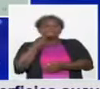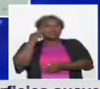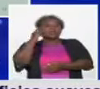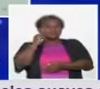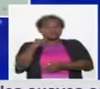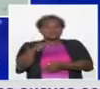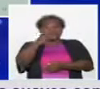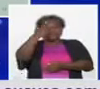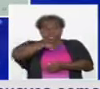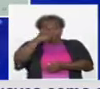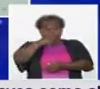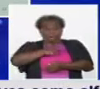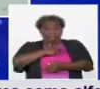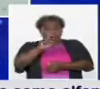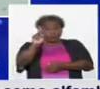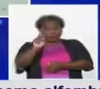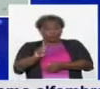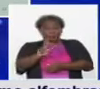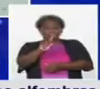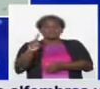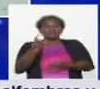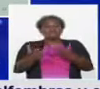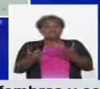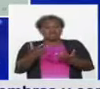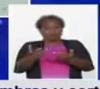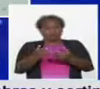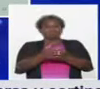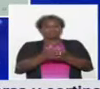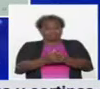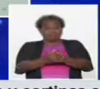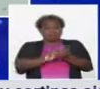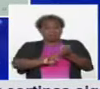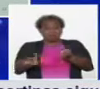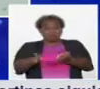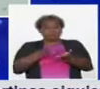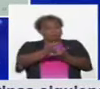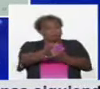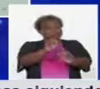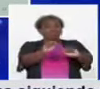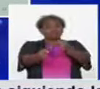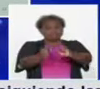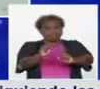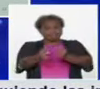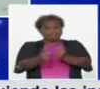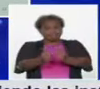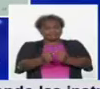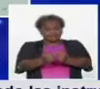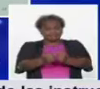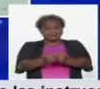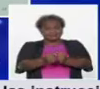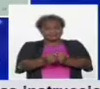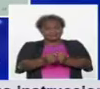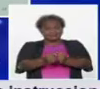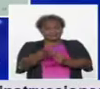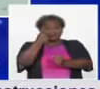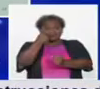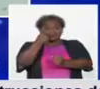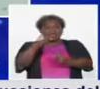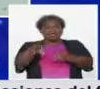uno. Cienfuegos, que es una provincia con mucha estabilidad en el control, sin embargo, están adoptando